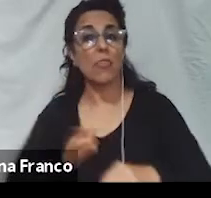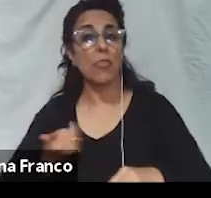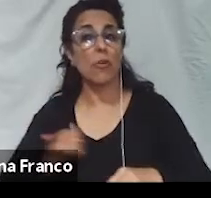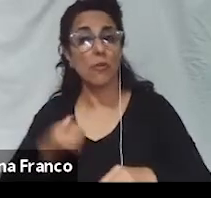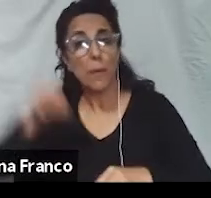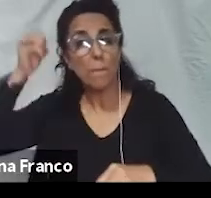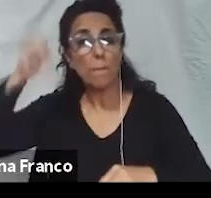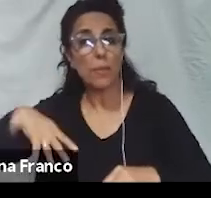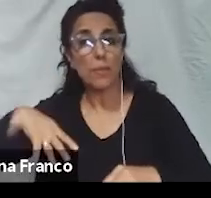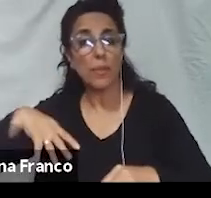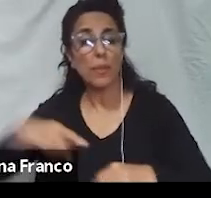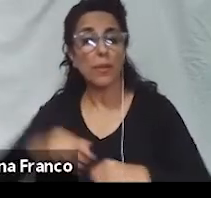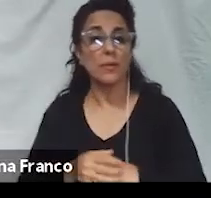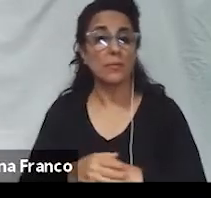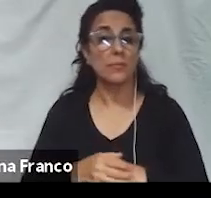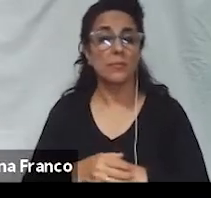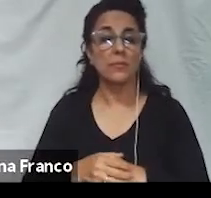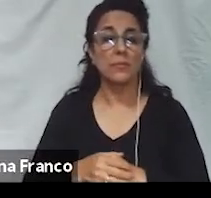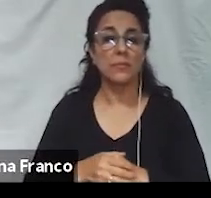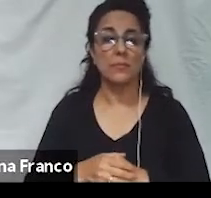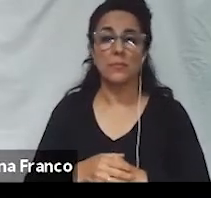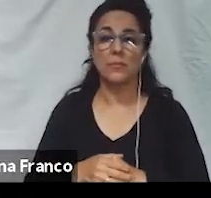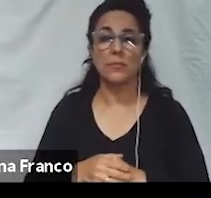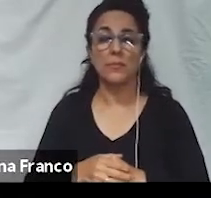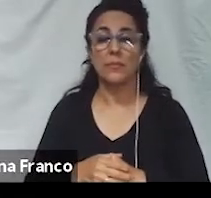página y también en dónde realice su